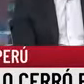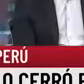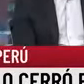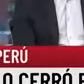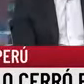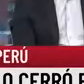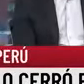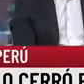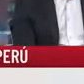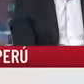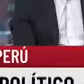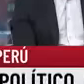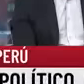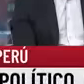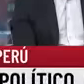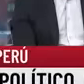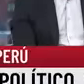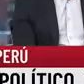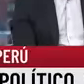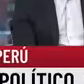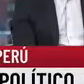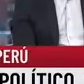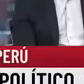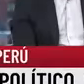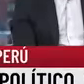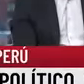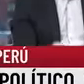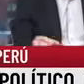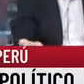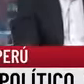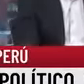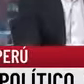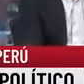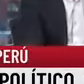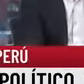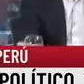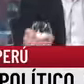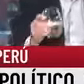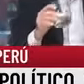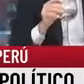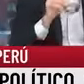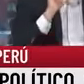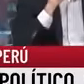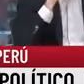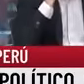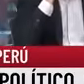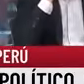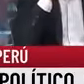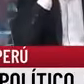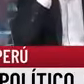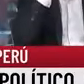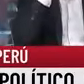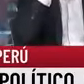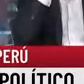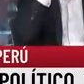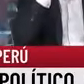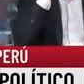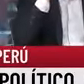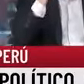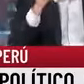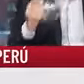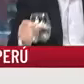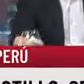la inestabilidad crónica de Perú. Y el problema acá no es solo Perú, los 30 millones de habitantes y todo lo que